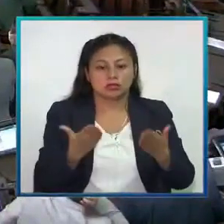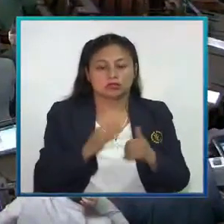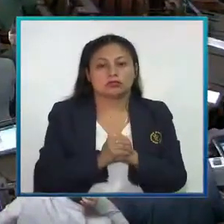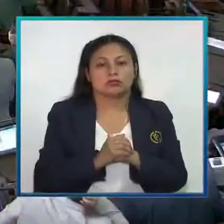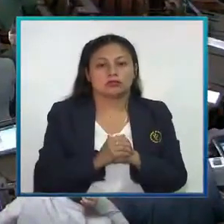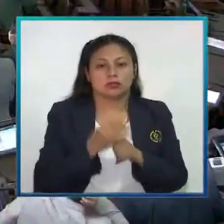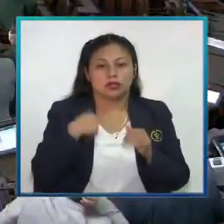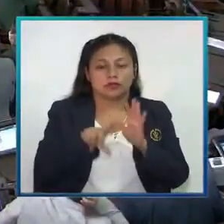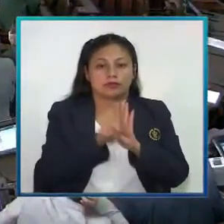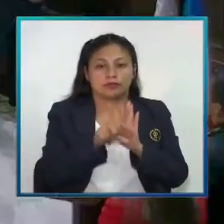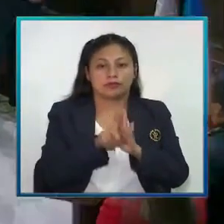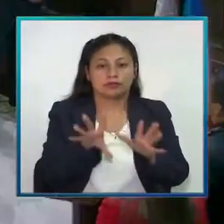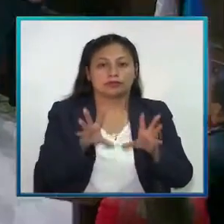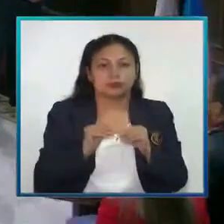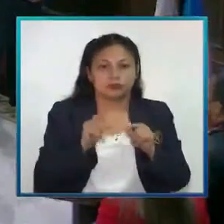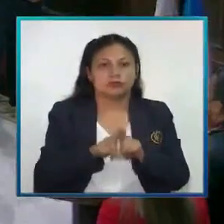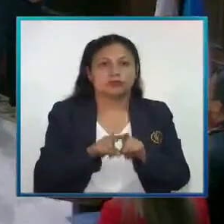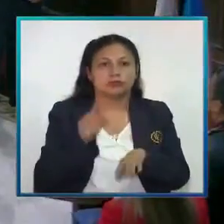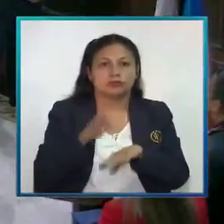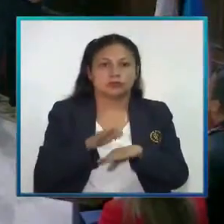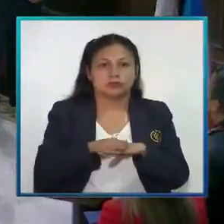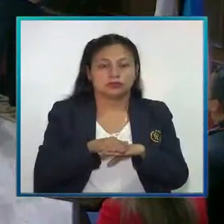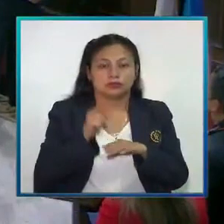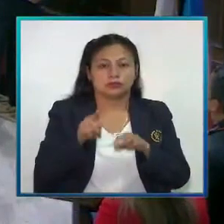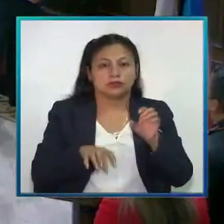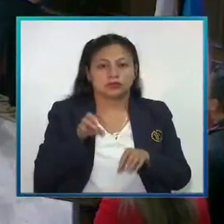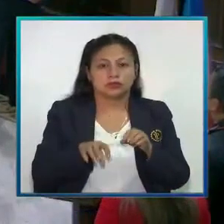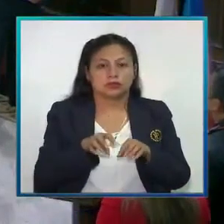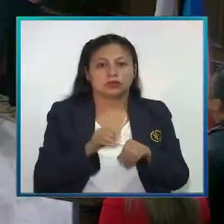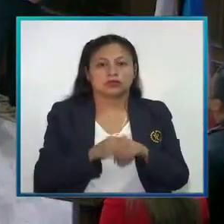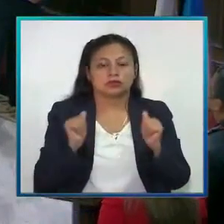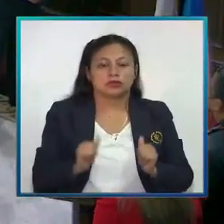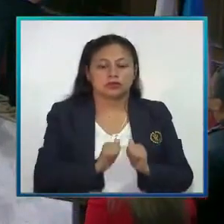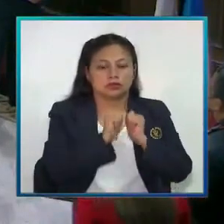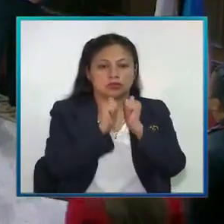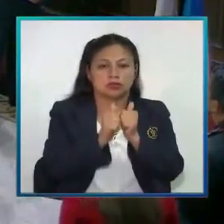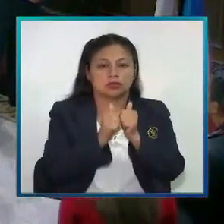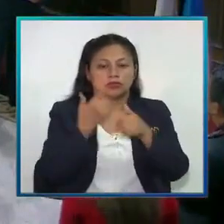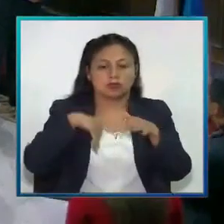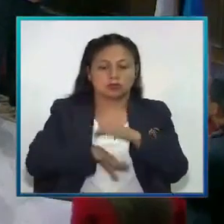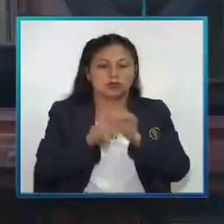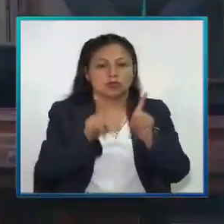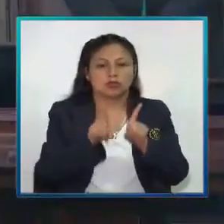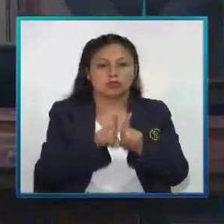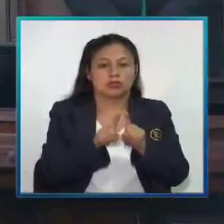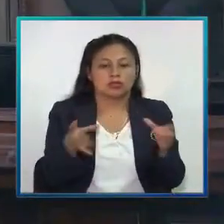constitucionales y legales pertinentes. Les solicito a los señores secretarios acompañen en su egreso a los